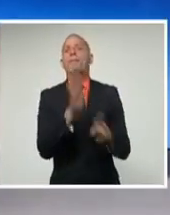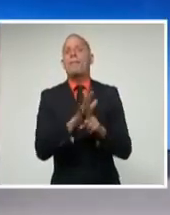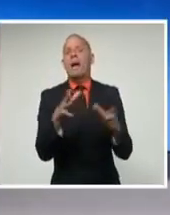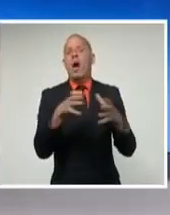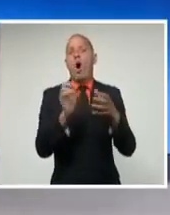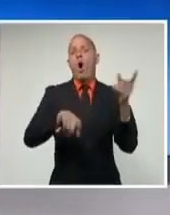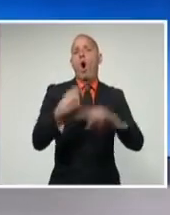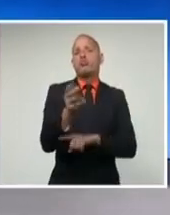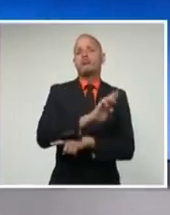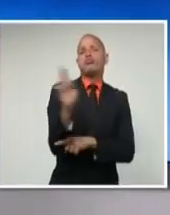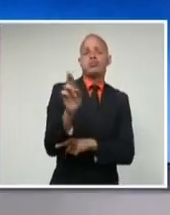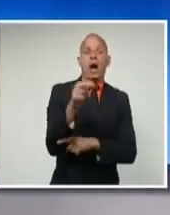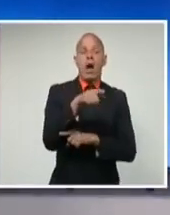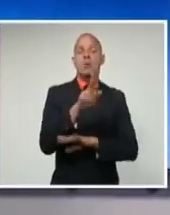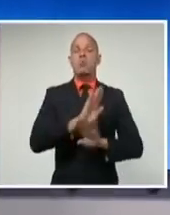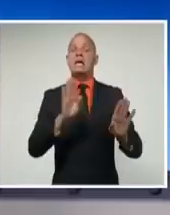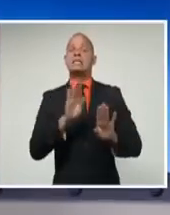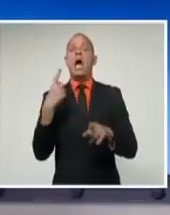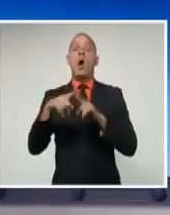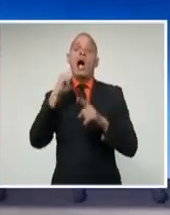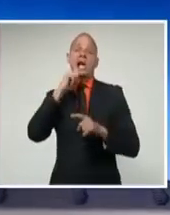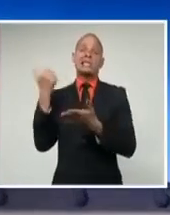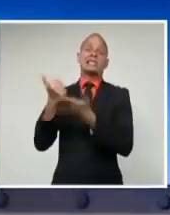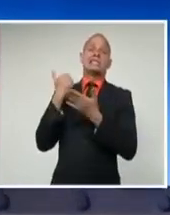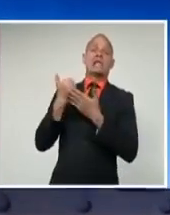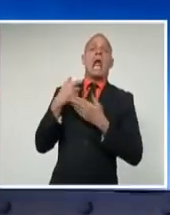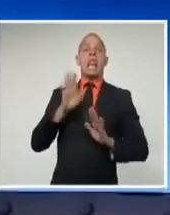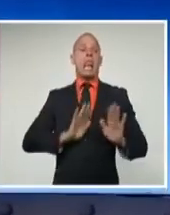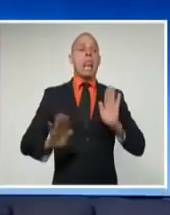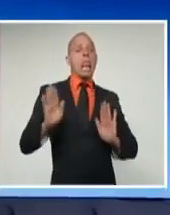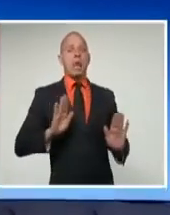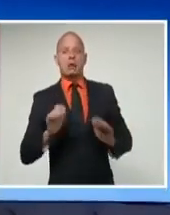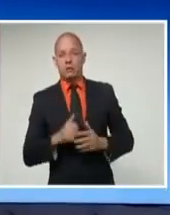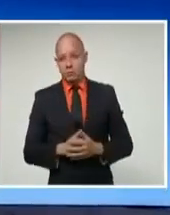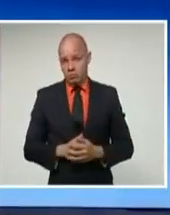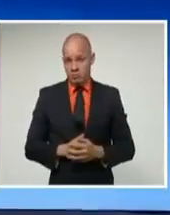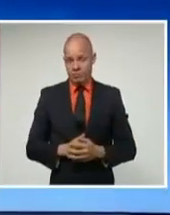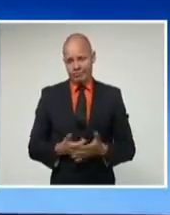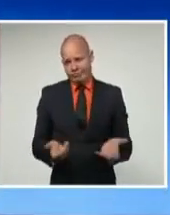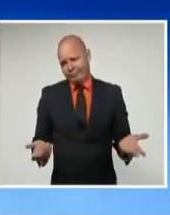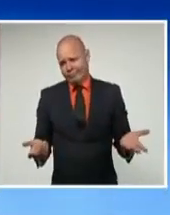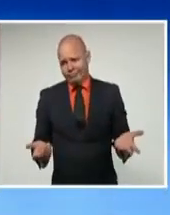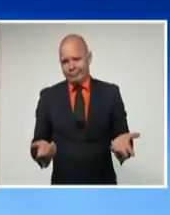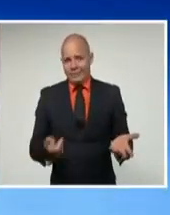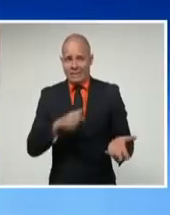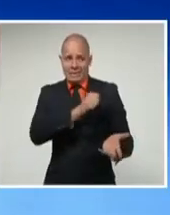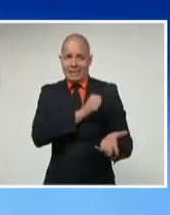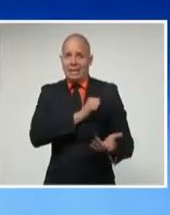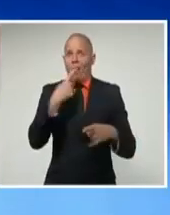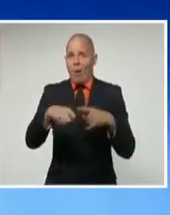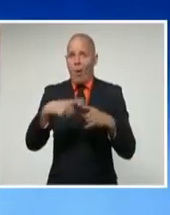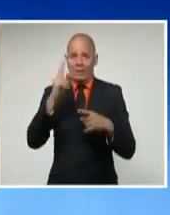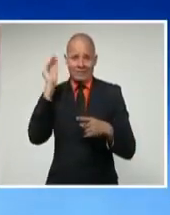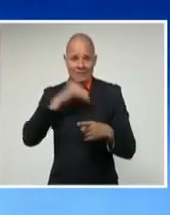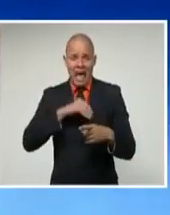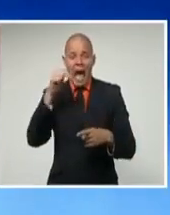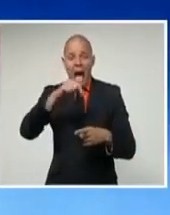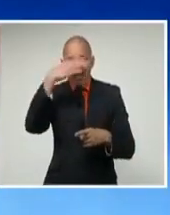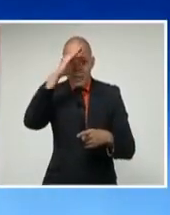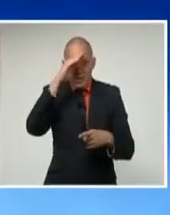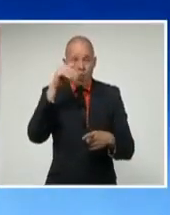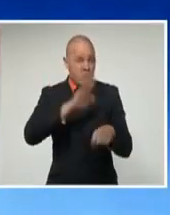impunidad, que tendrán como una patente de corso para hacer lo que se les ocurra y que con ello van a llamar la atención de los verdaderos amos de la subversión contra